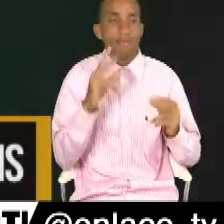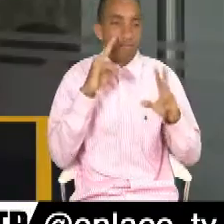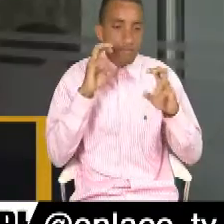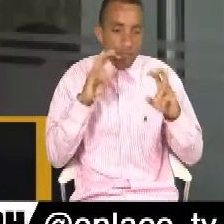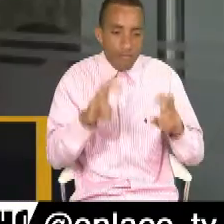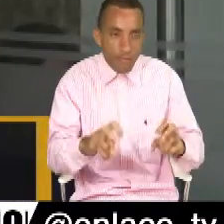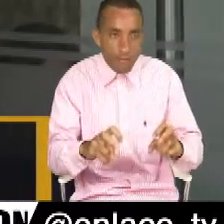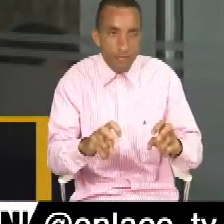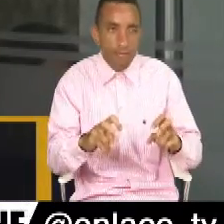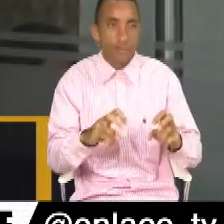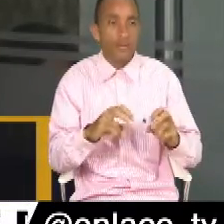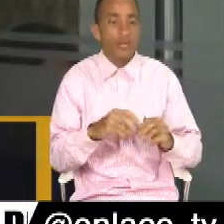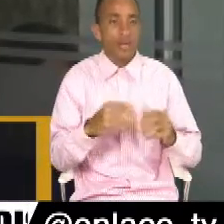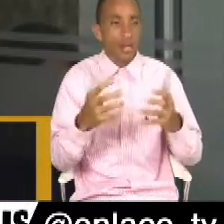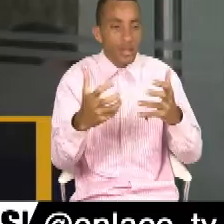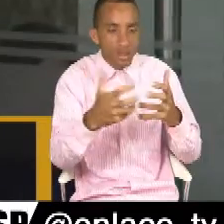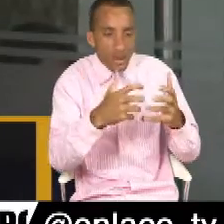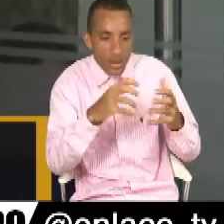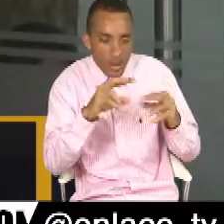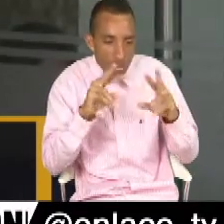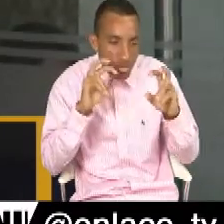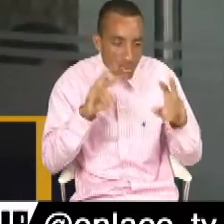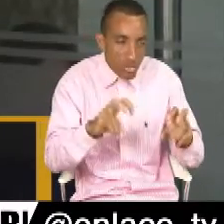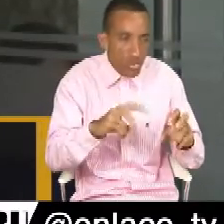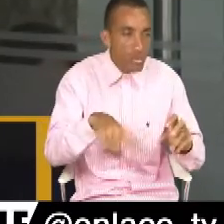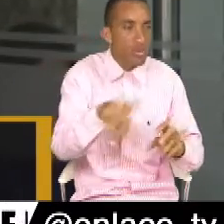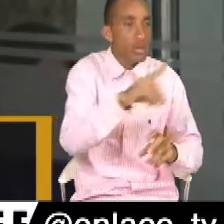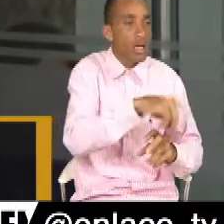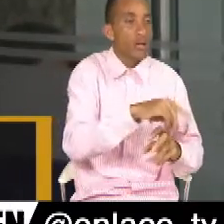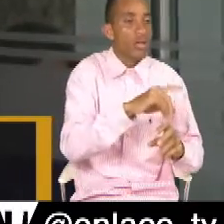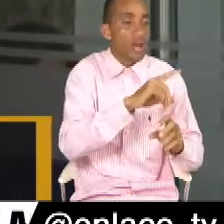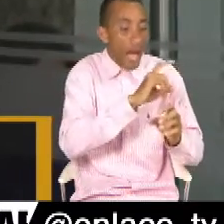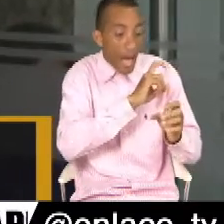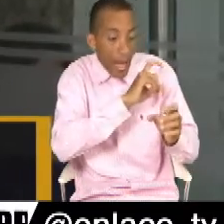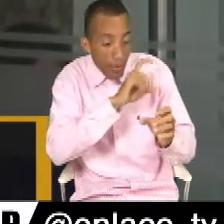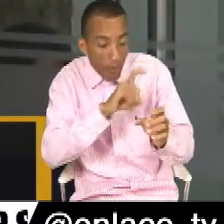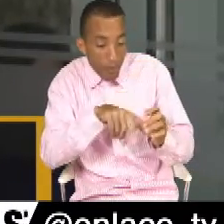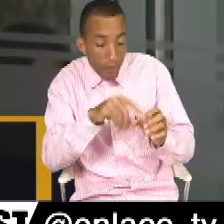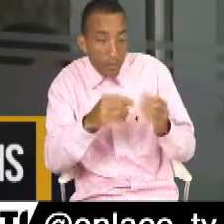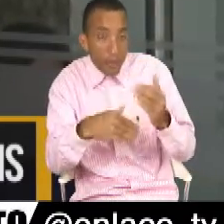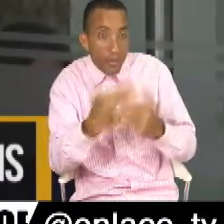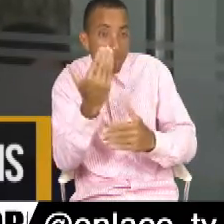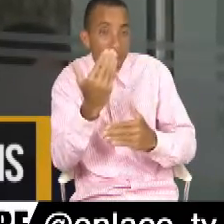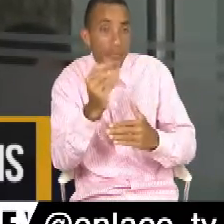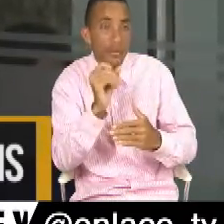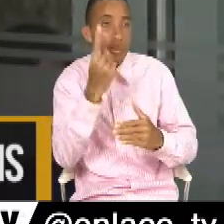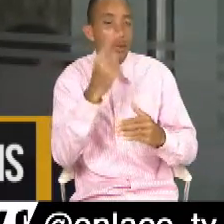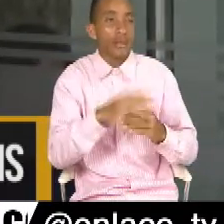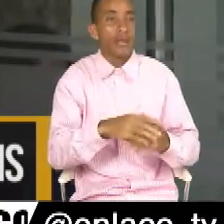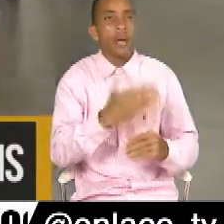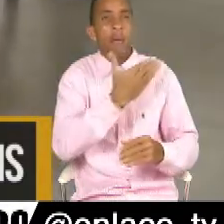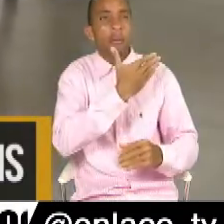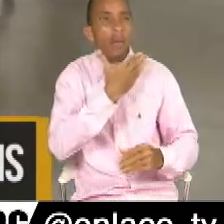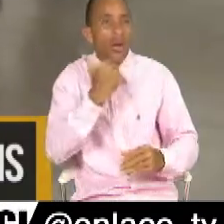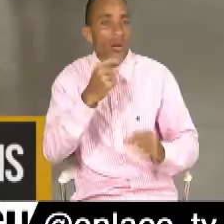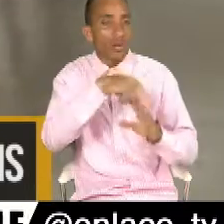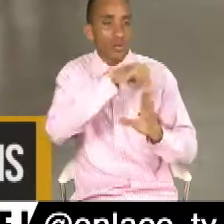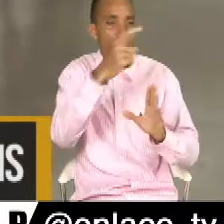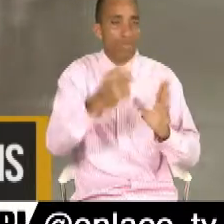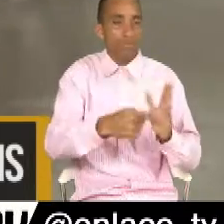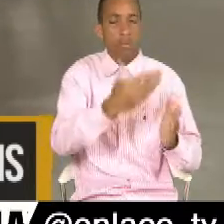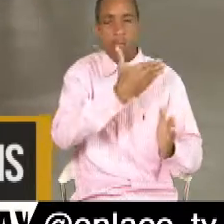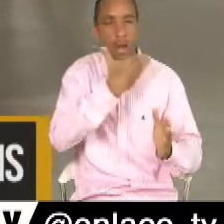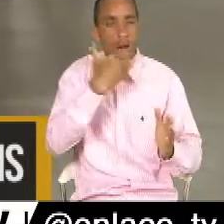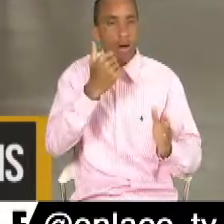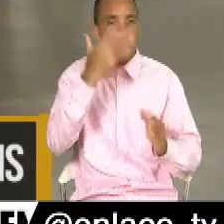o la sistematización para comprobar que aquellos chicos que hacen el nivel introductorio obtienen los mejores resultados de las pruebas ABERPRO, entonces estamos en eso. Las inscripciones